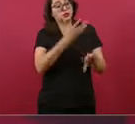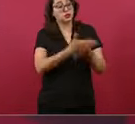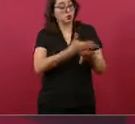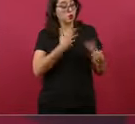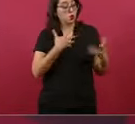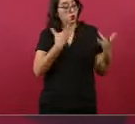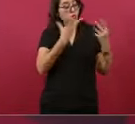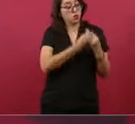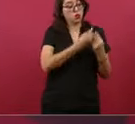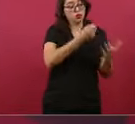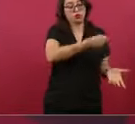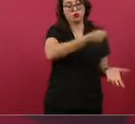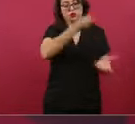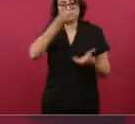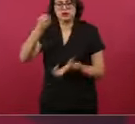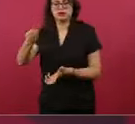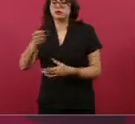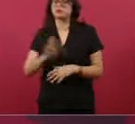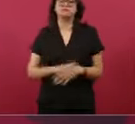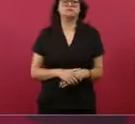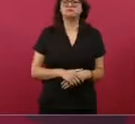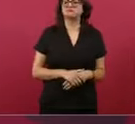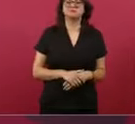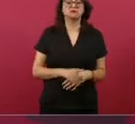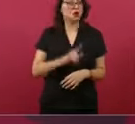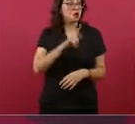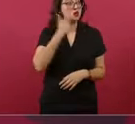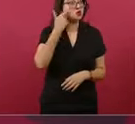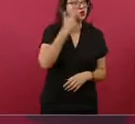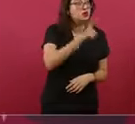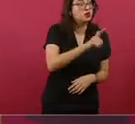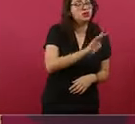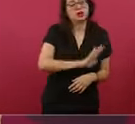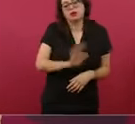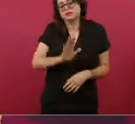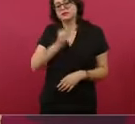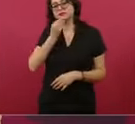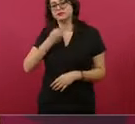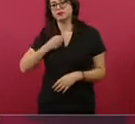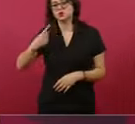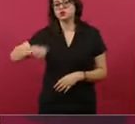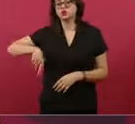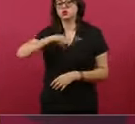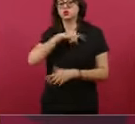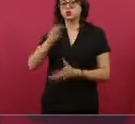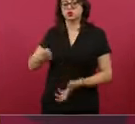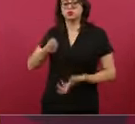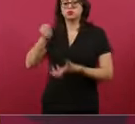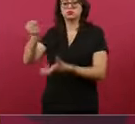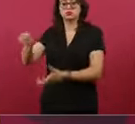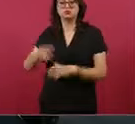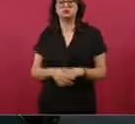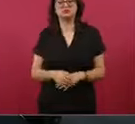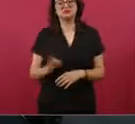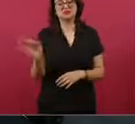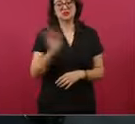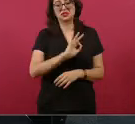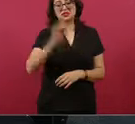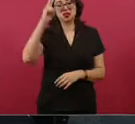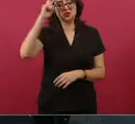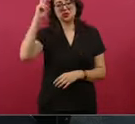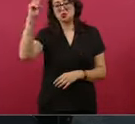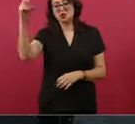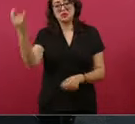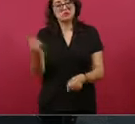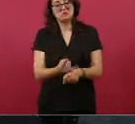Nosotros empezamos a ayudar antes. ¿No lo vería como un sueño infértil, presidente? ¿Un sueño